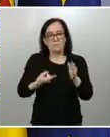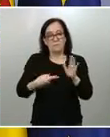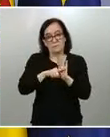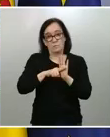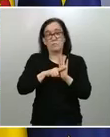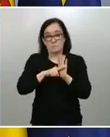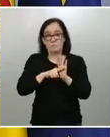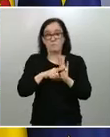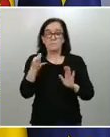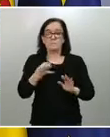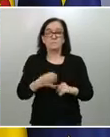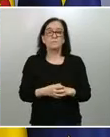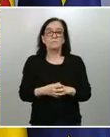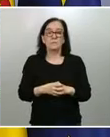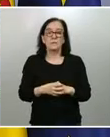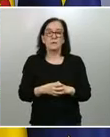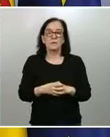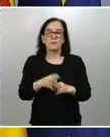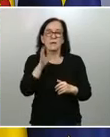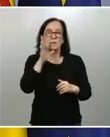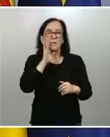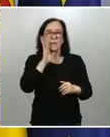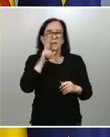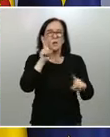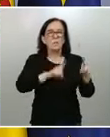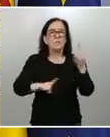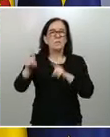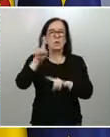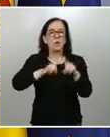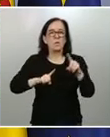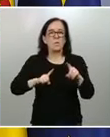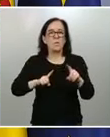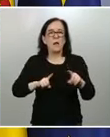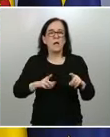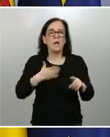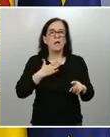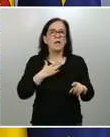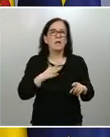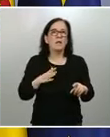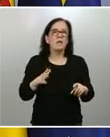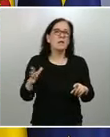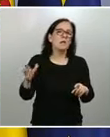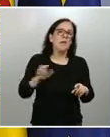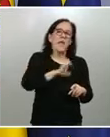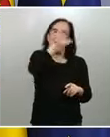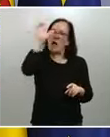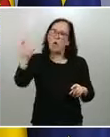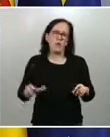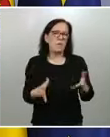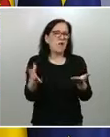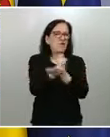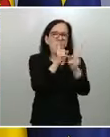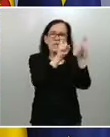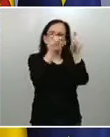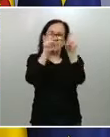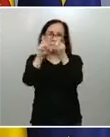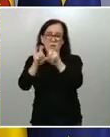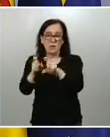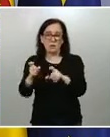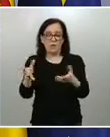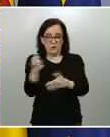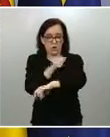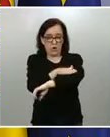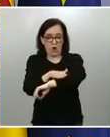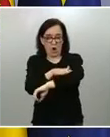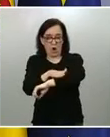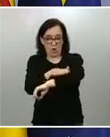pero este como decía es un problema de toda europa de todas las compañías europeas por eso todos los gobiernos están lanzando